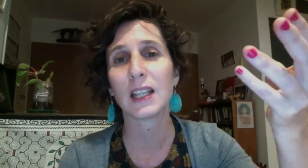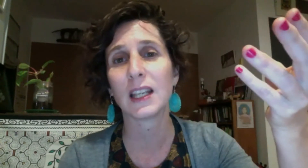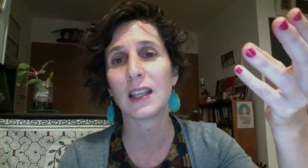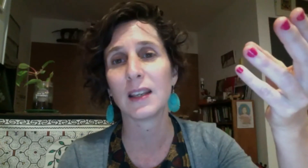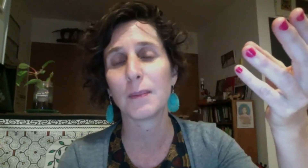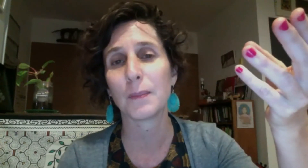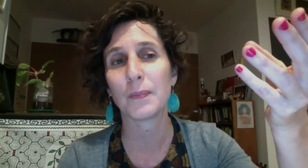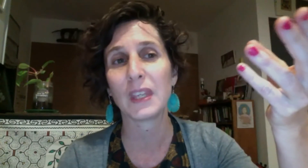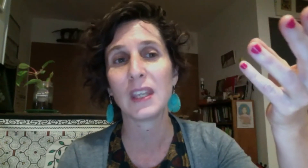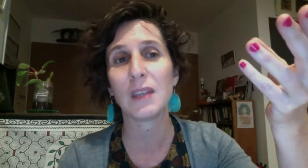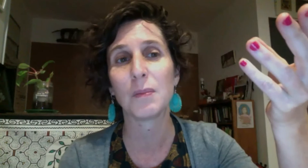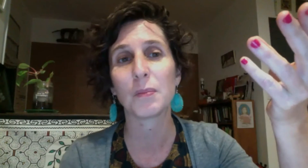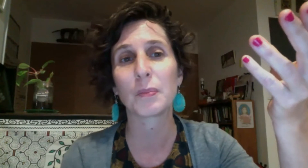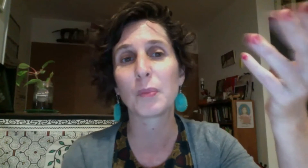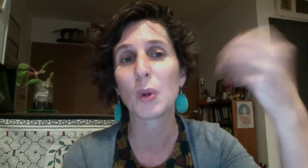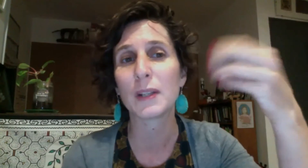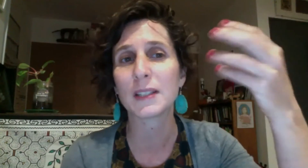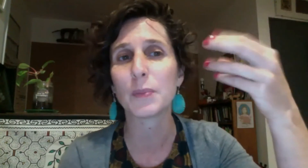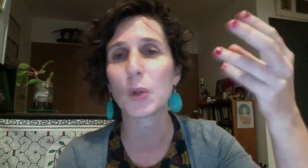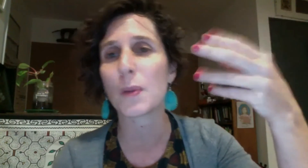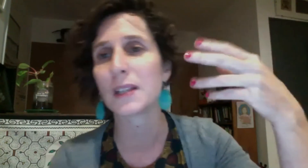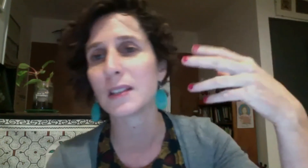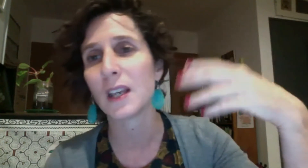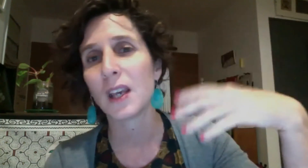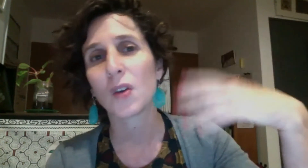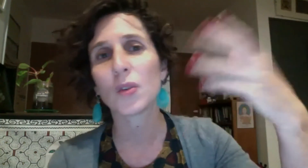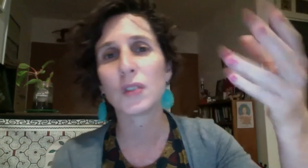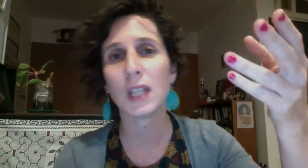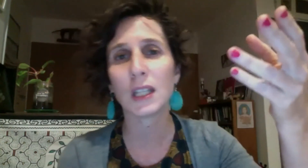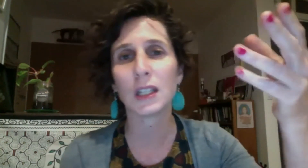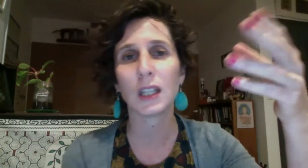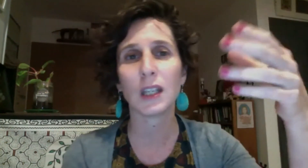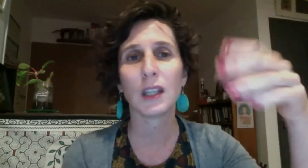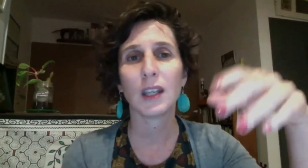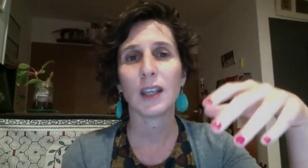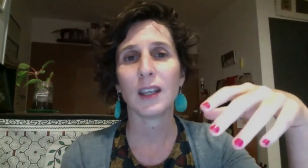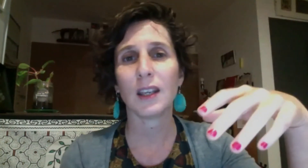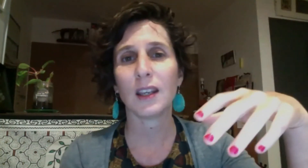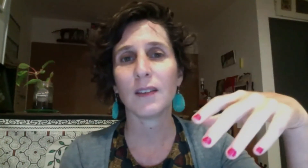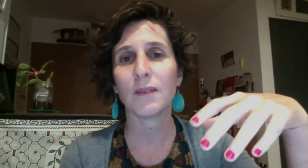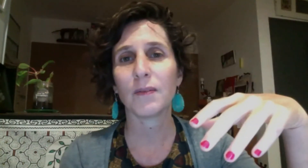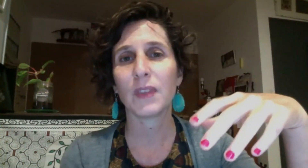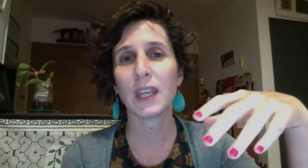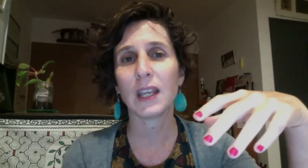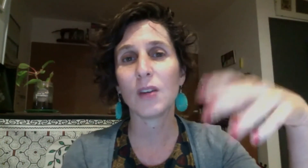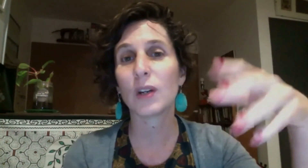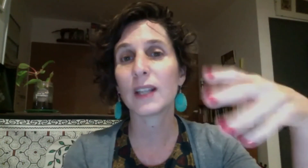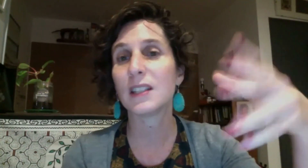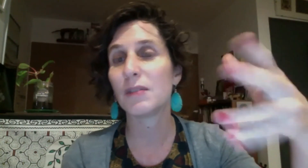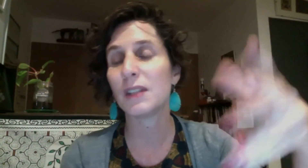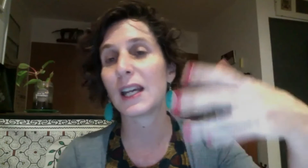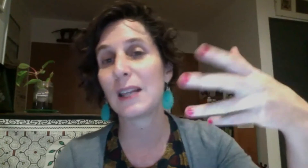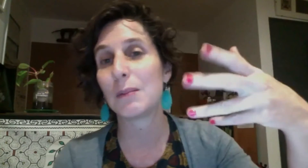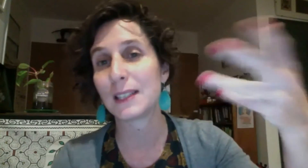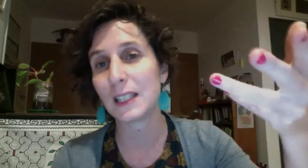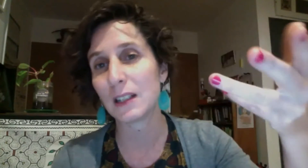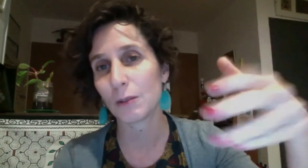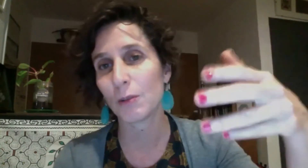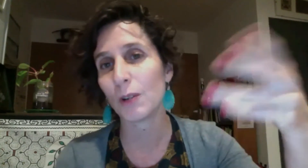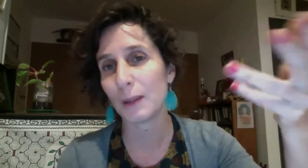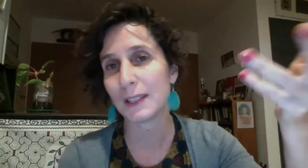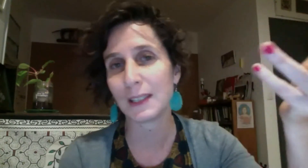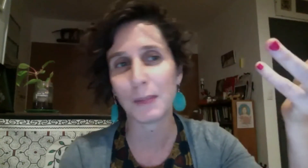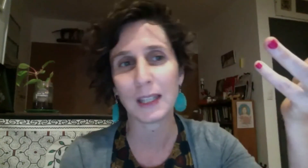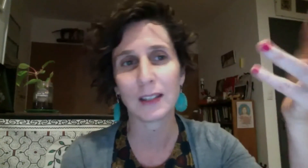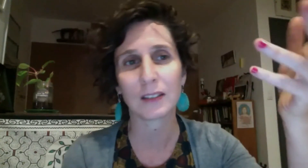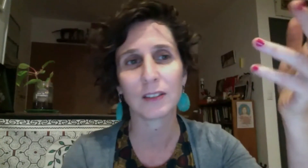sintonizar y volverse un poco más consciente de lo que significa el vestir o